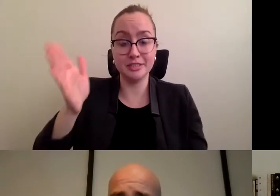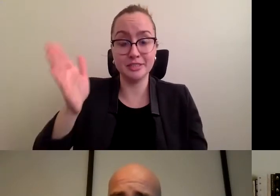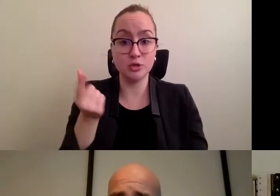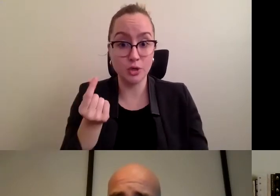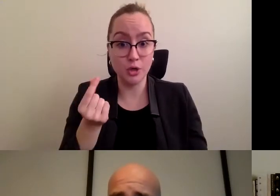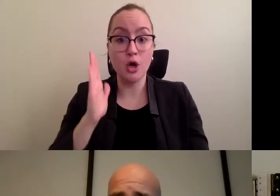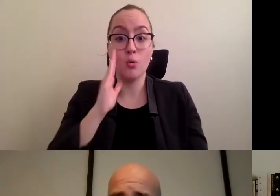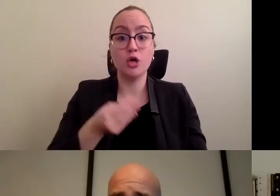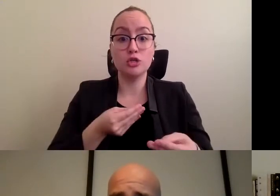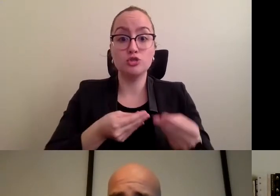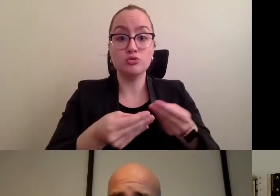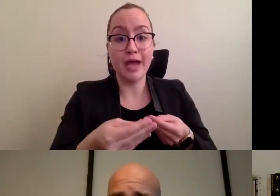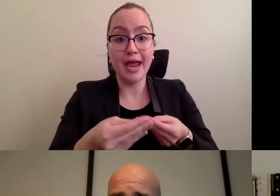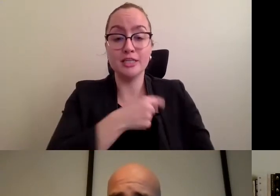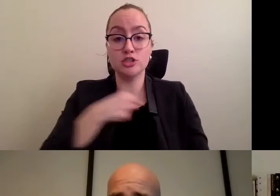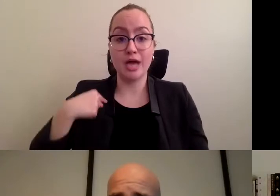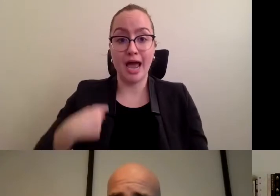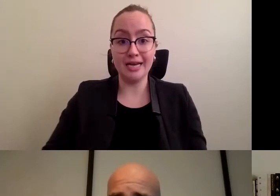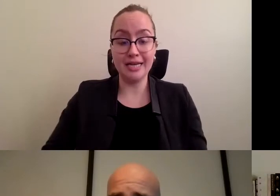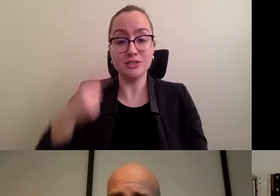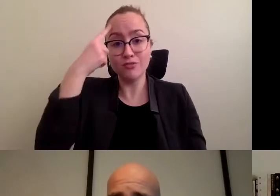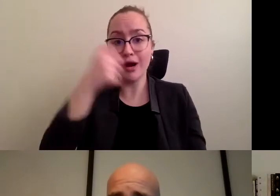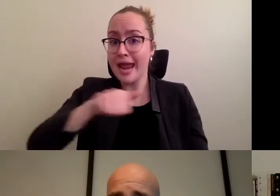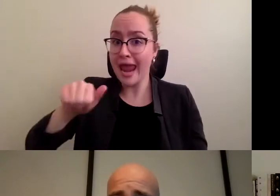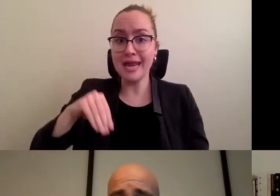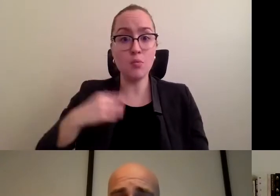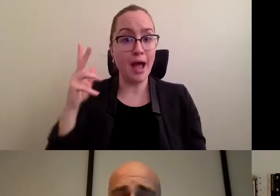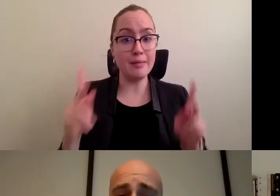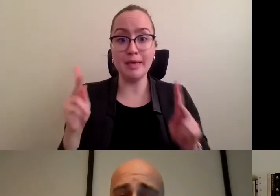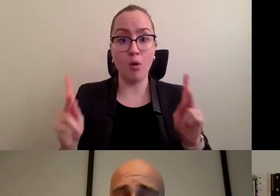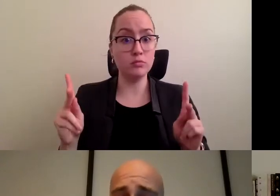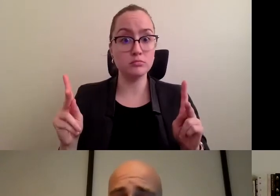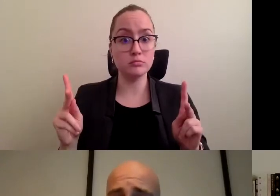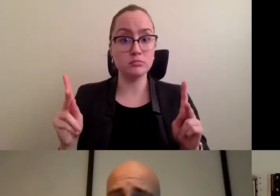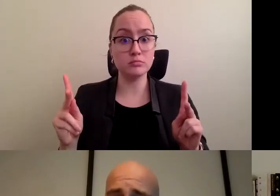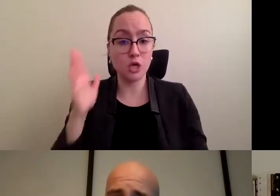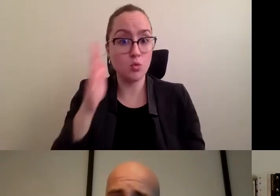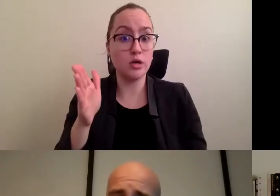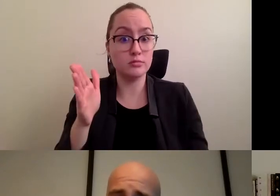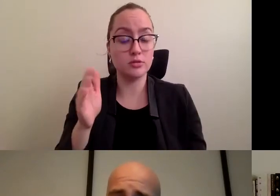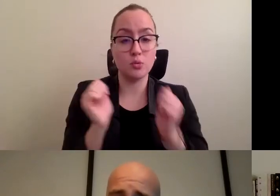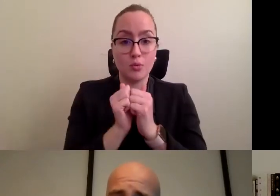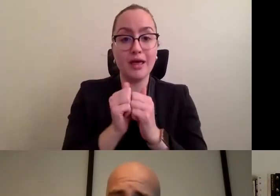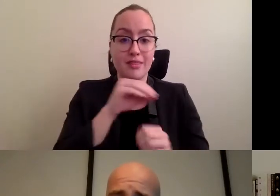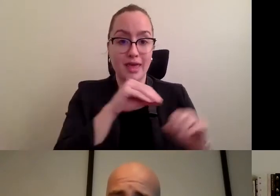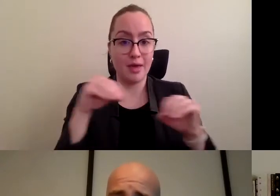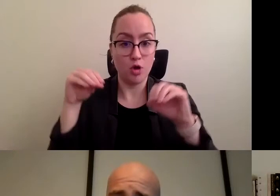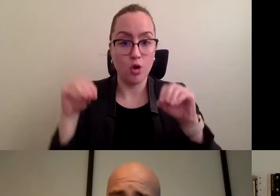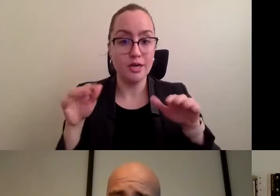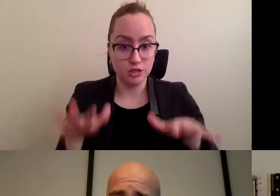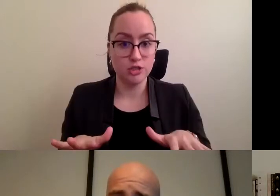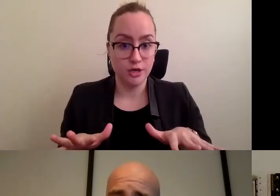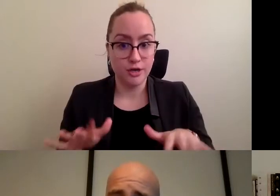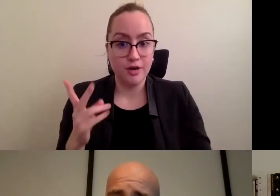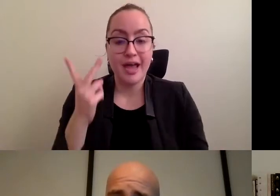introdujo, termina su oración diciendo que cambiaría la población de China por cualquier